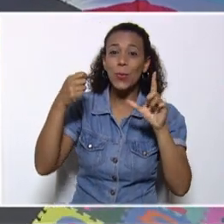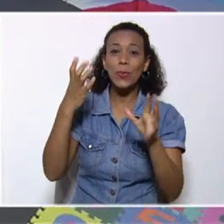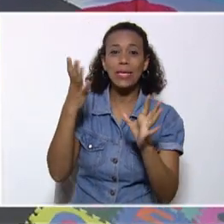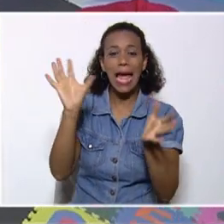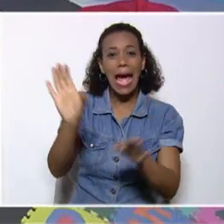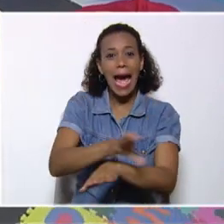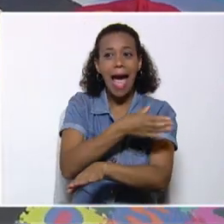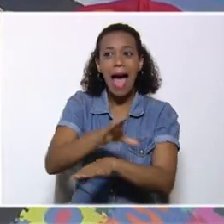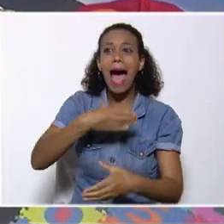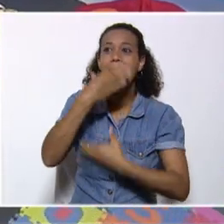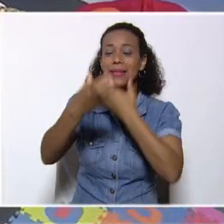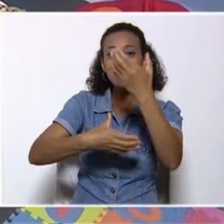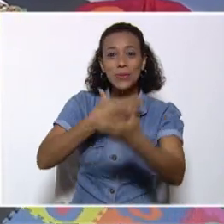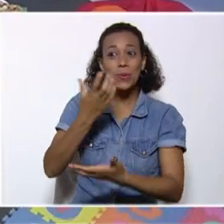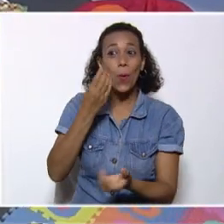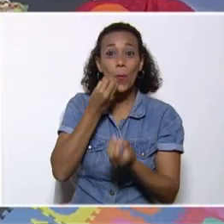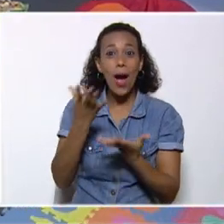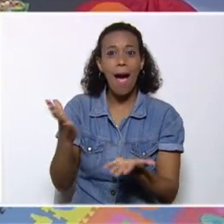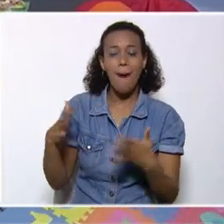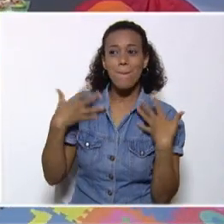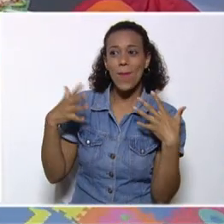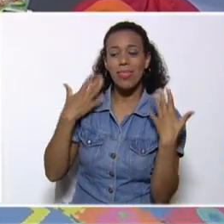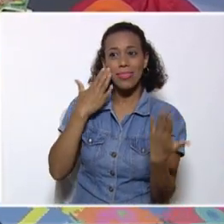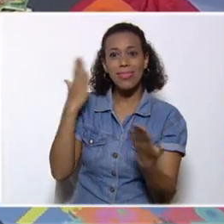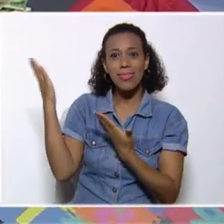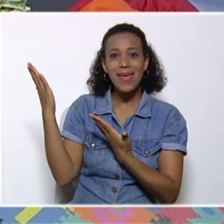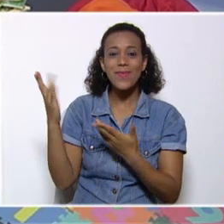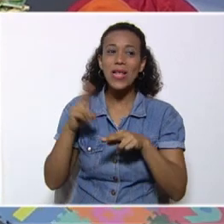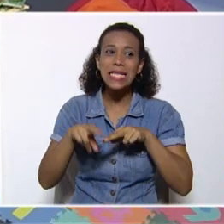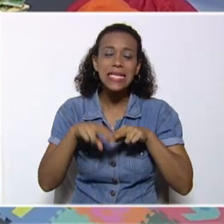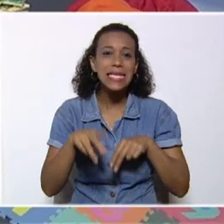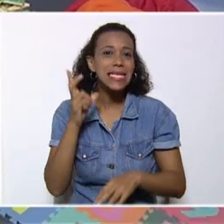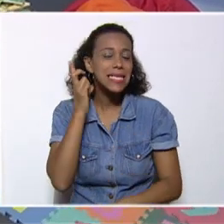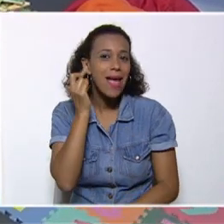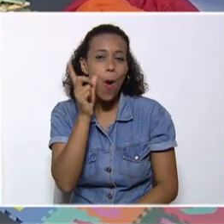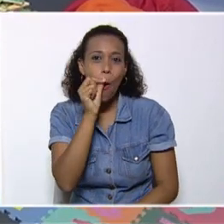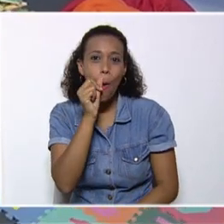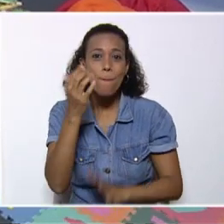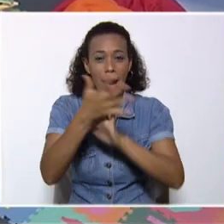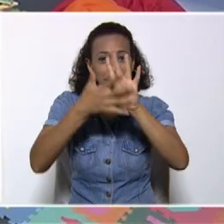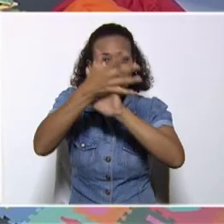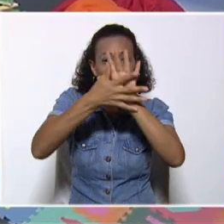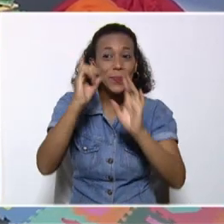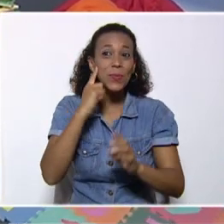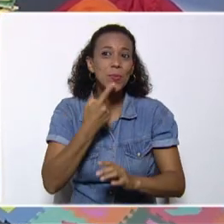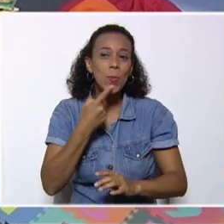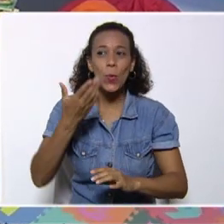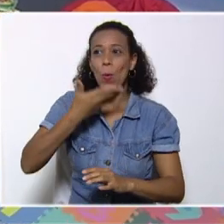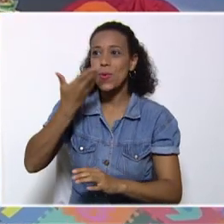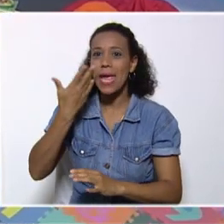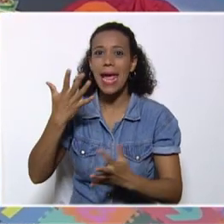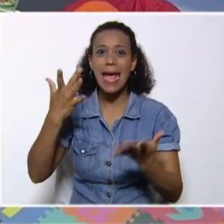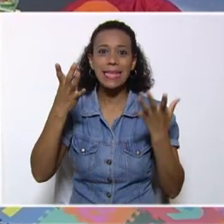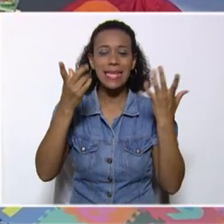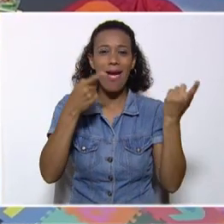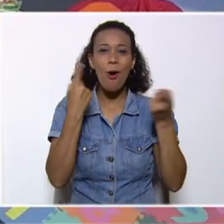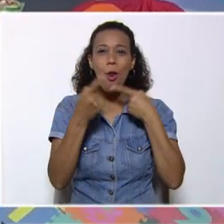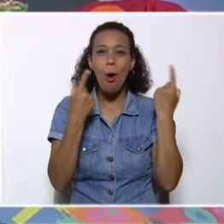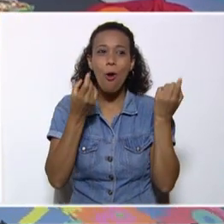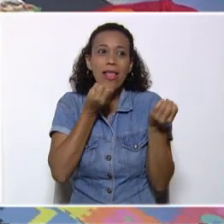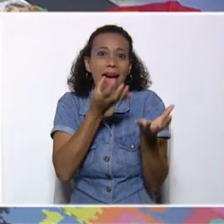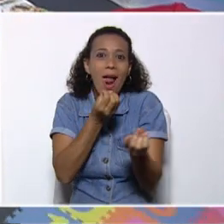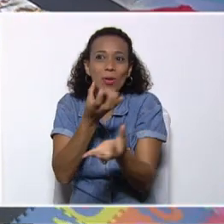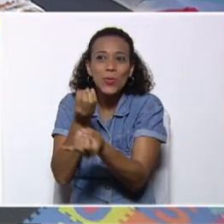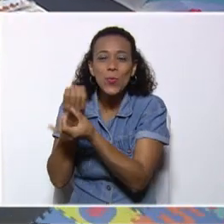recurso literario que motiva a nuestras niñas, a nuestros niños con esos colores, con esa